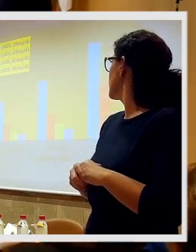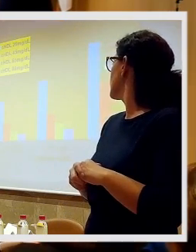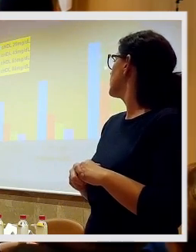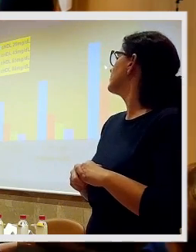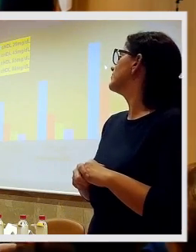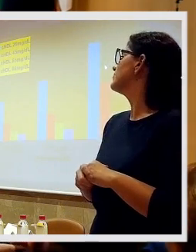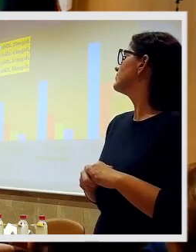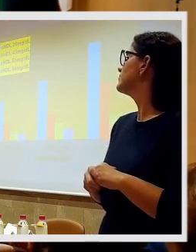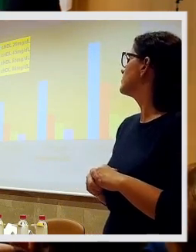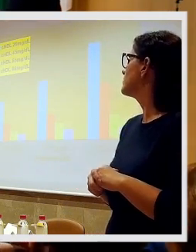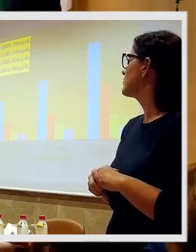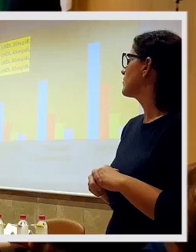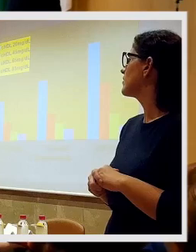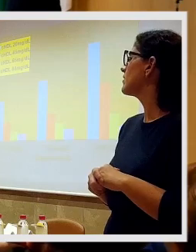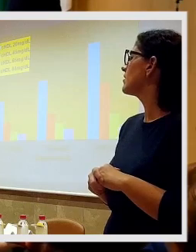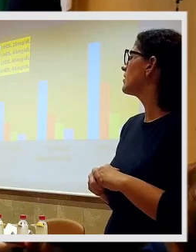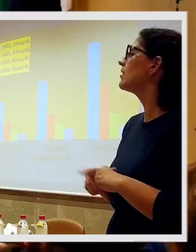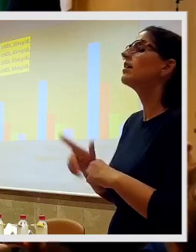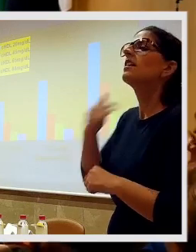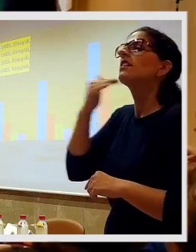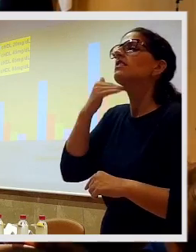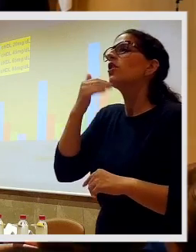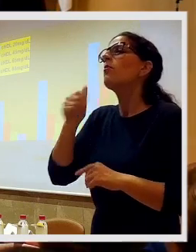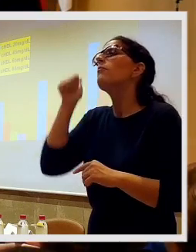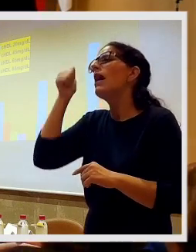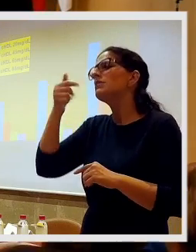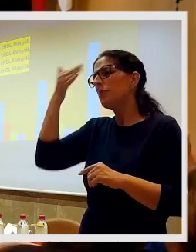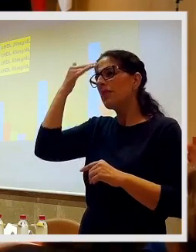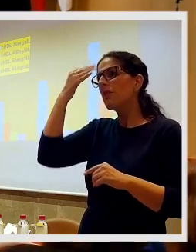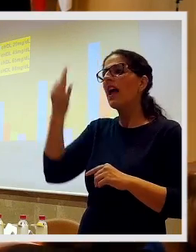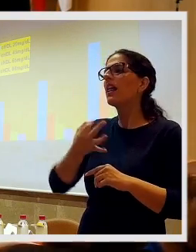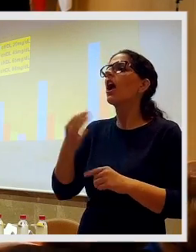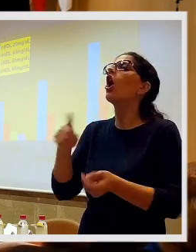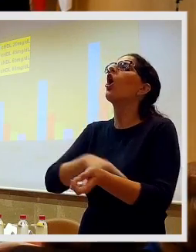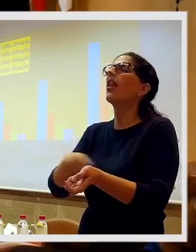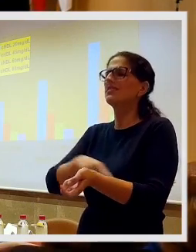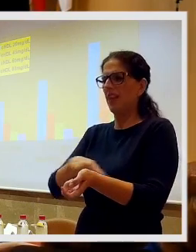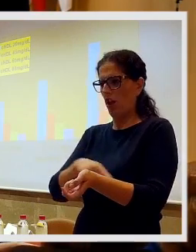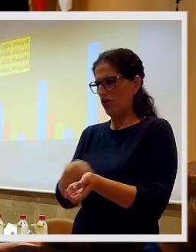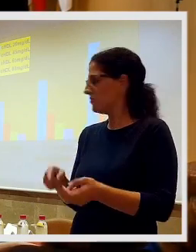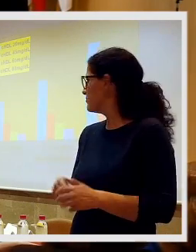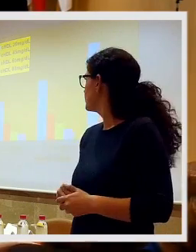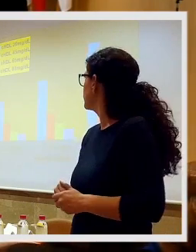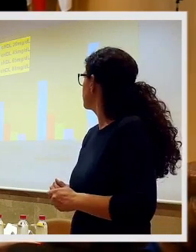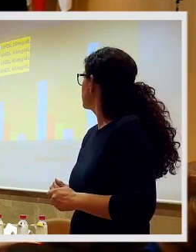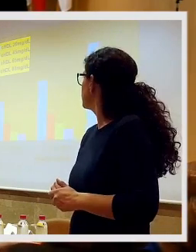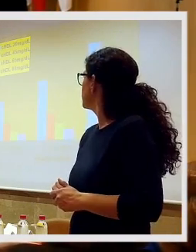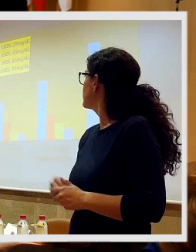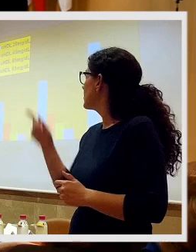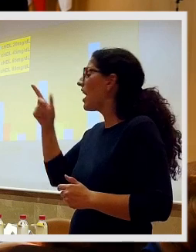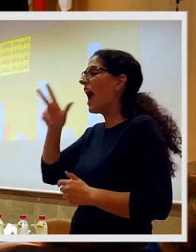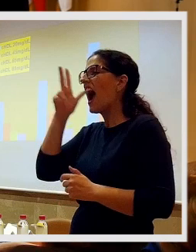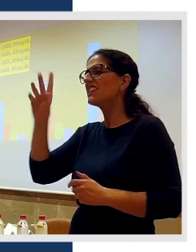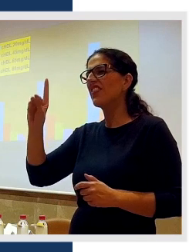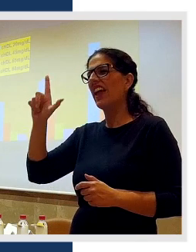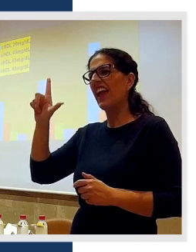Bueno, el factor de riesgo fundamental, sin duda ninguna, es el colesterol. Hay una frase por ahí muy popular que